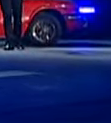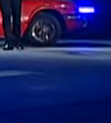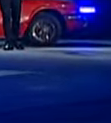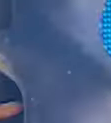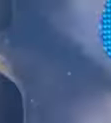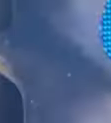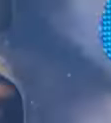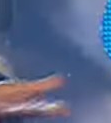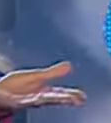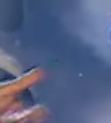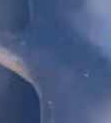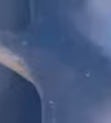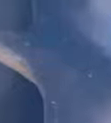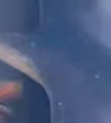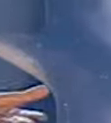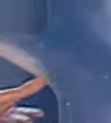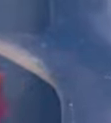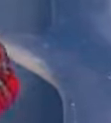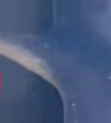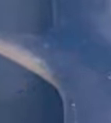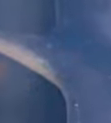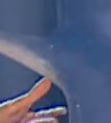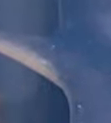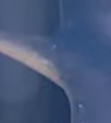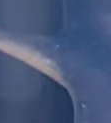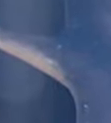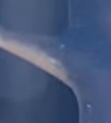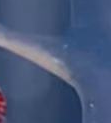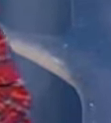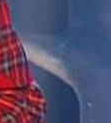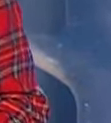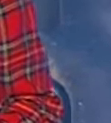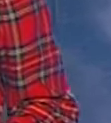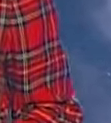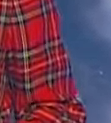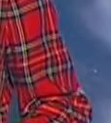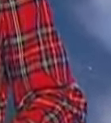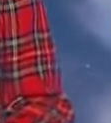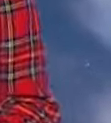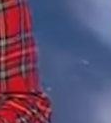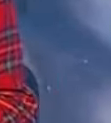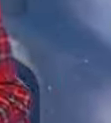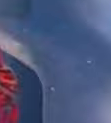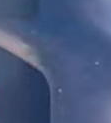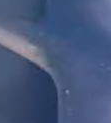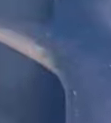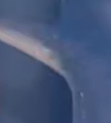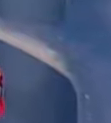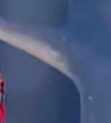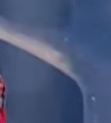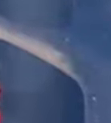unas auténticas plataformas, sino además también toda la coreografía que organizan y que preparan para 3 minutos en